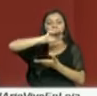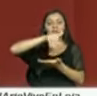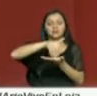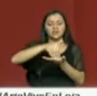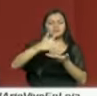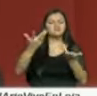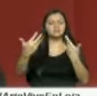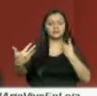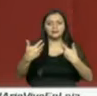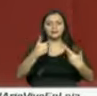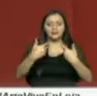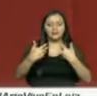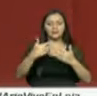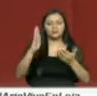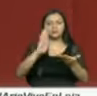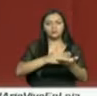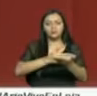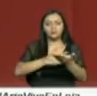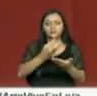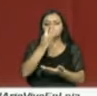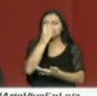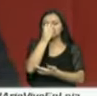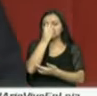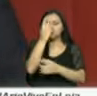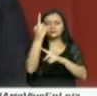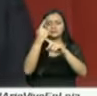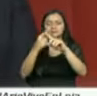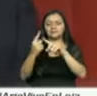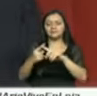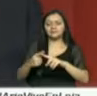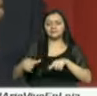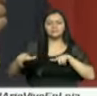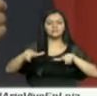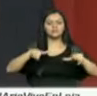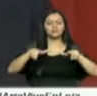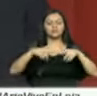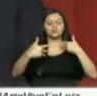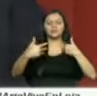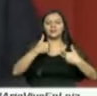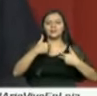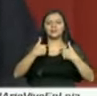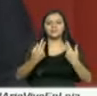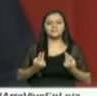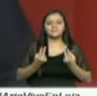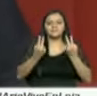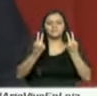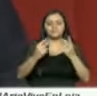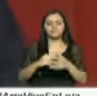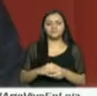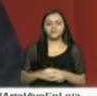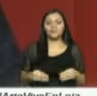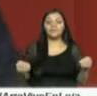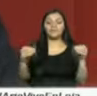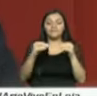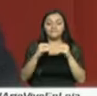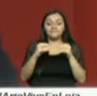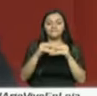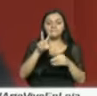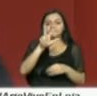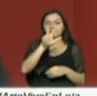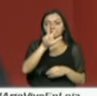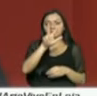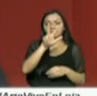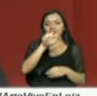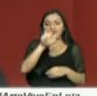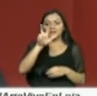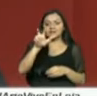la música, la danza, el circo y diversas expresiones de las artes vivas. Aquí estarán más de